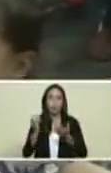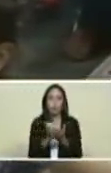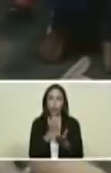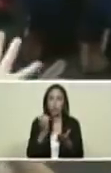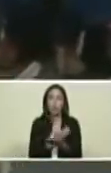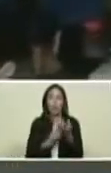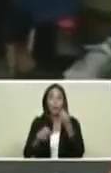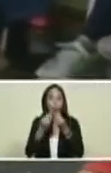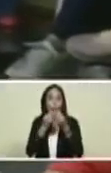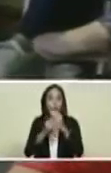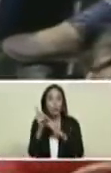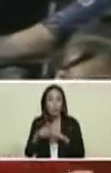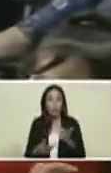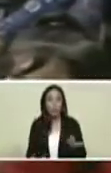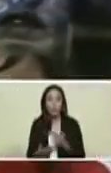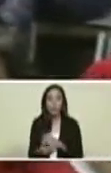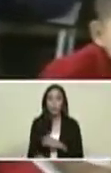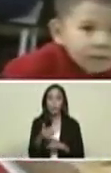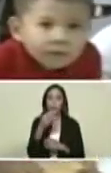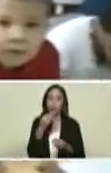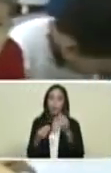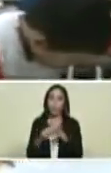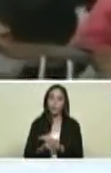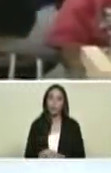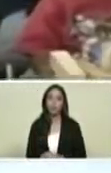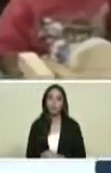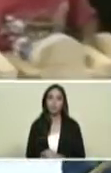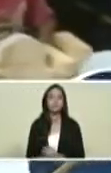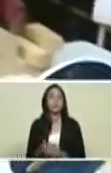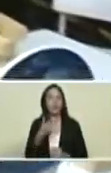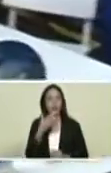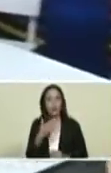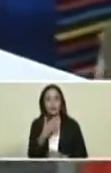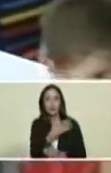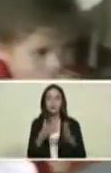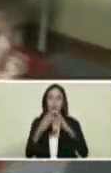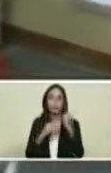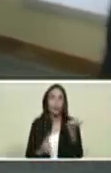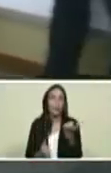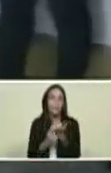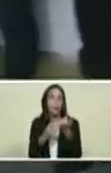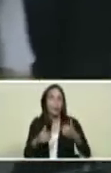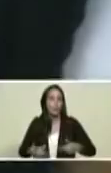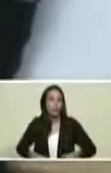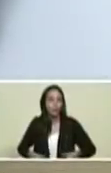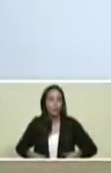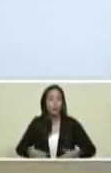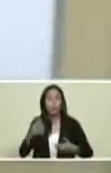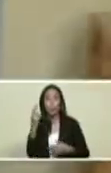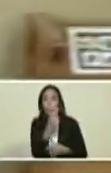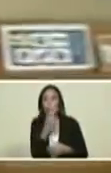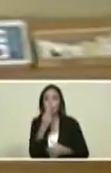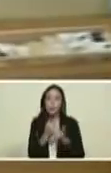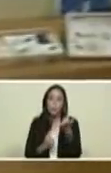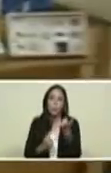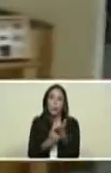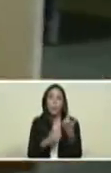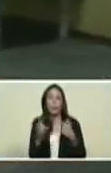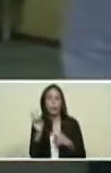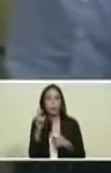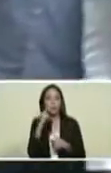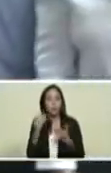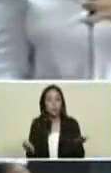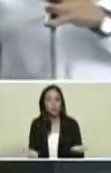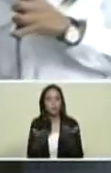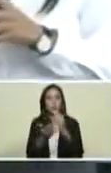la alimentación escolar. Así que le damos las gracias por todo su esfuerzo, por todo su compromiso con Venezuela y las gracias